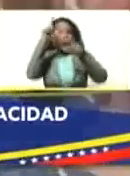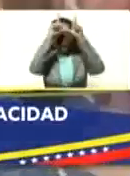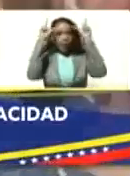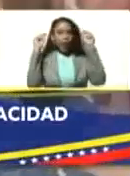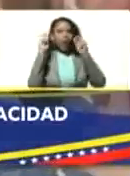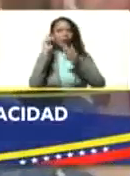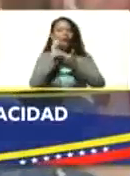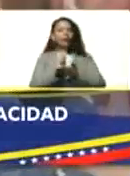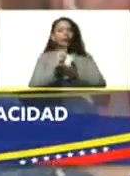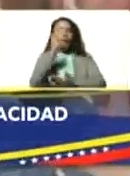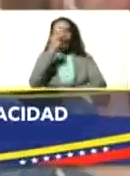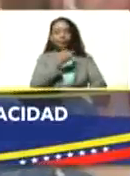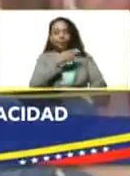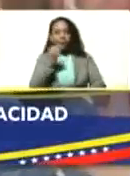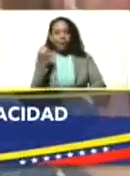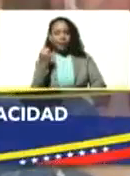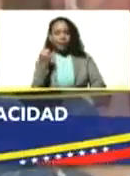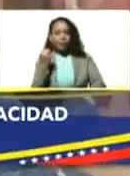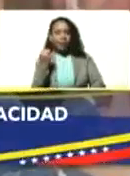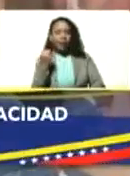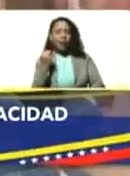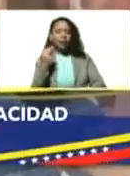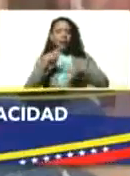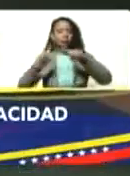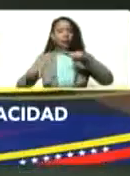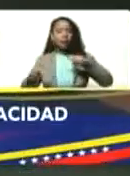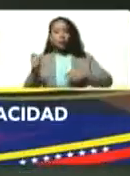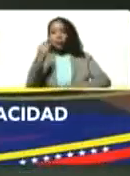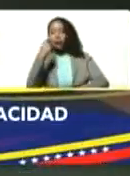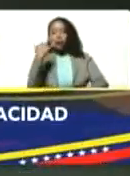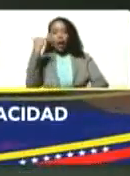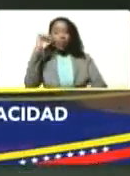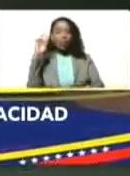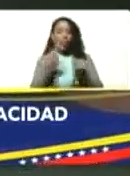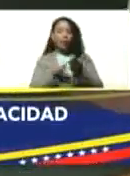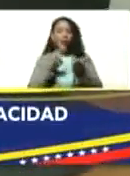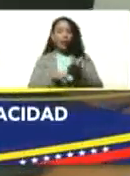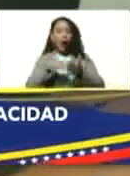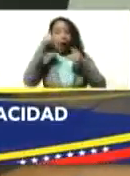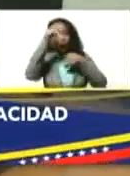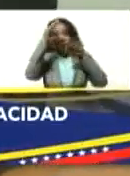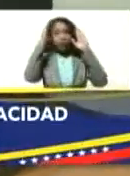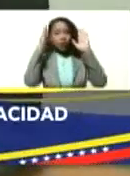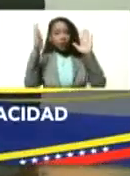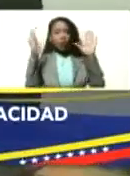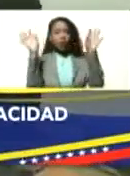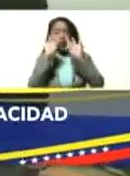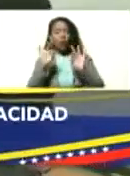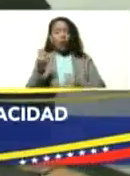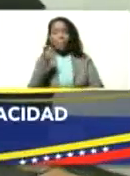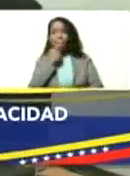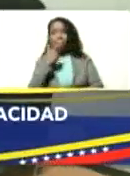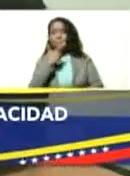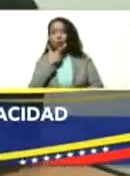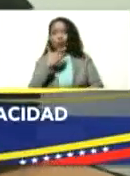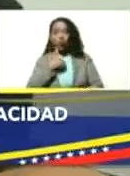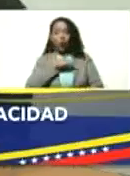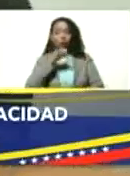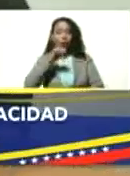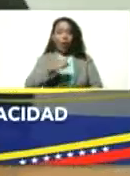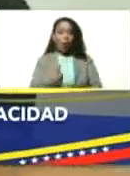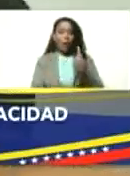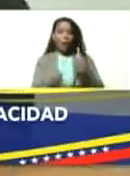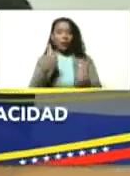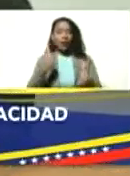terapia ocupacional, también de electromedicina, que tiene de verdad una atención demasiado hermosa para nuestros